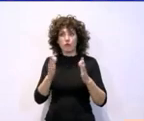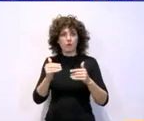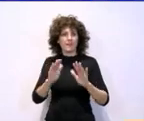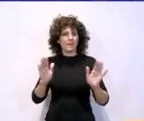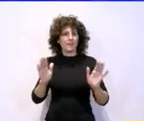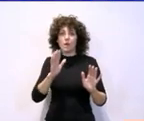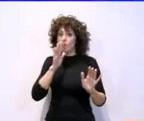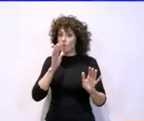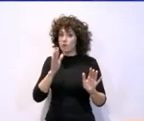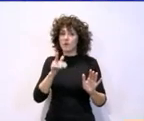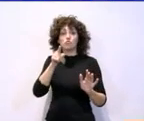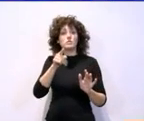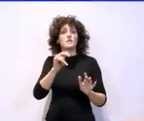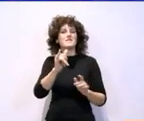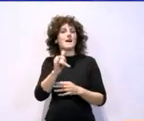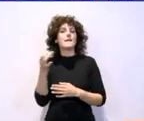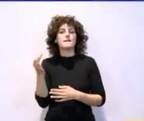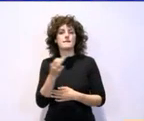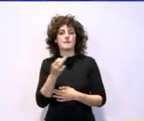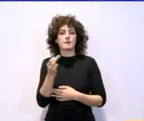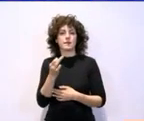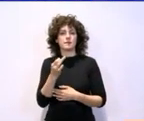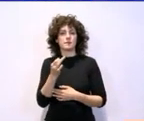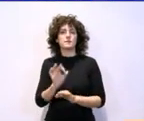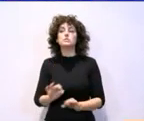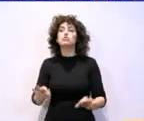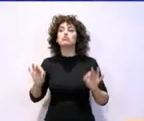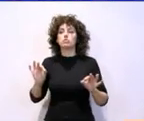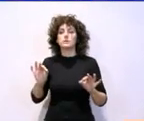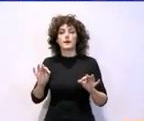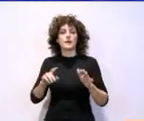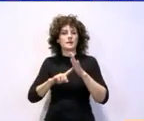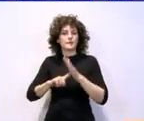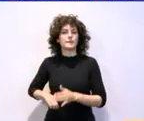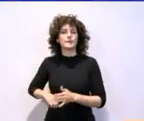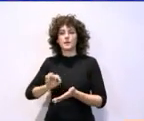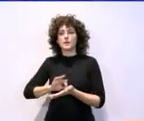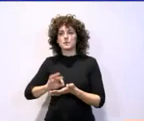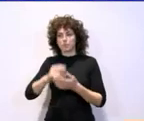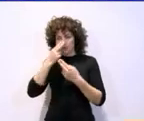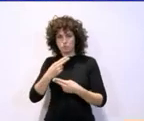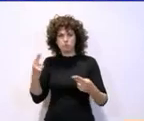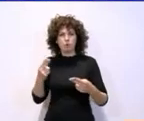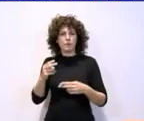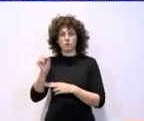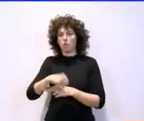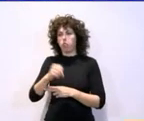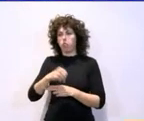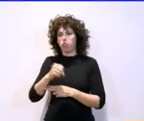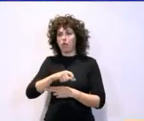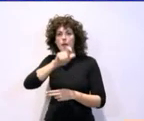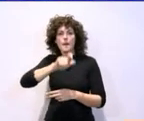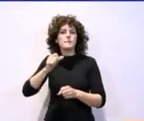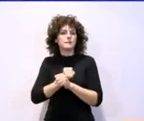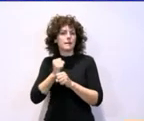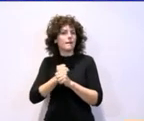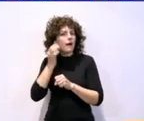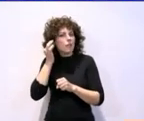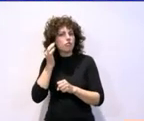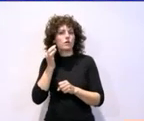Desde luego, lo que ustedes tienen es la exclusiva de despreciar nuestros servicios públicos, de despreciar a las trabajadoras del